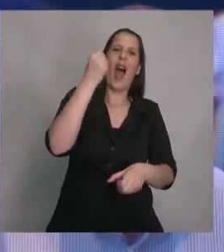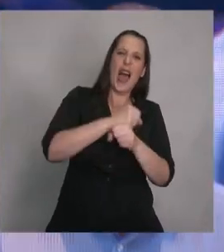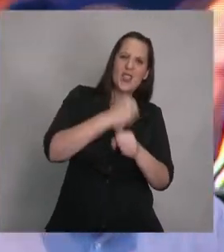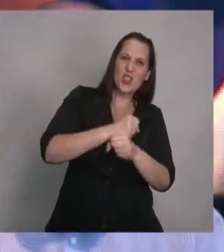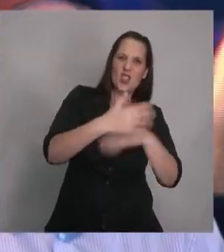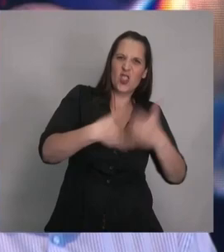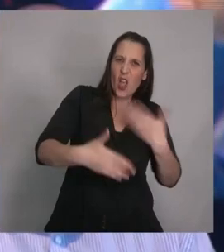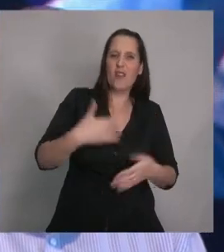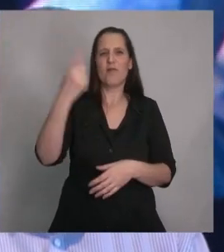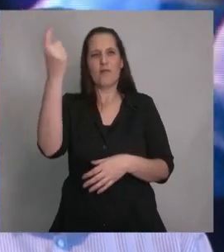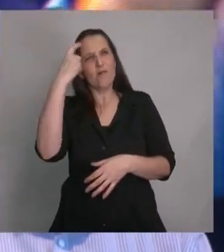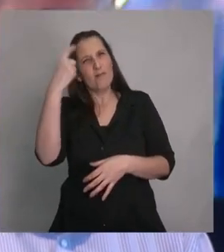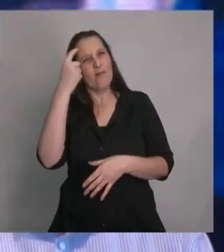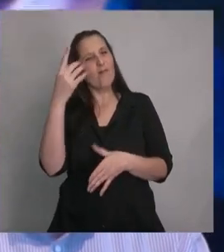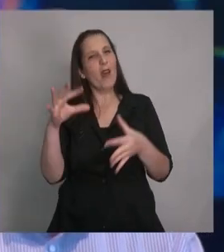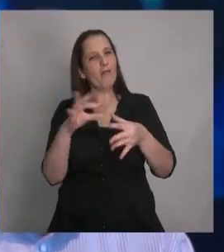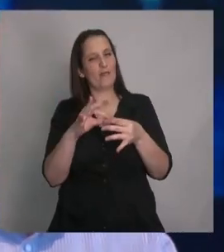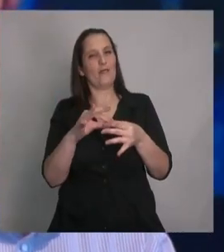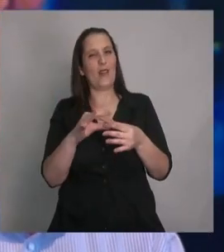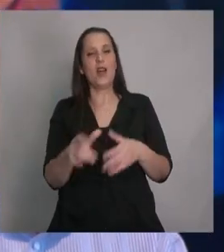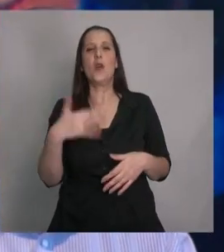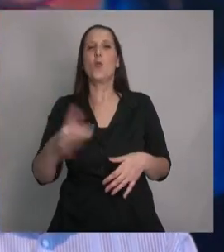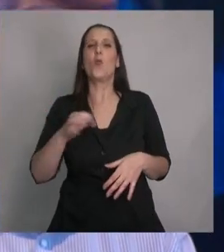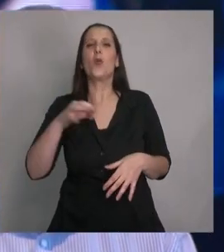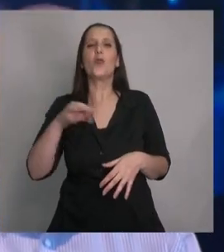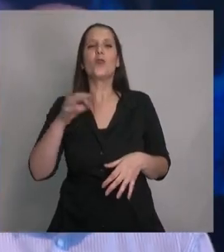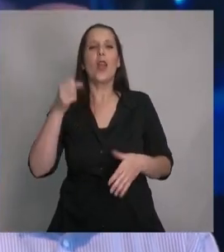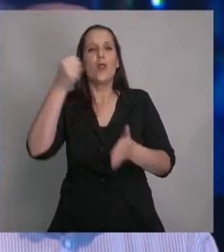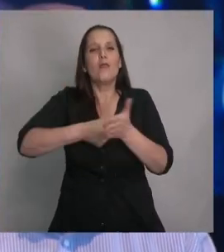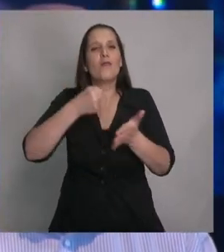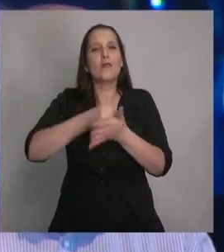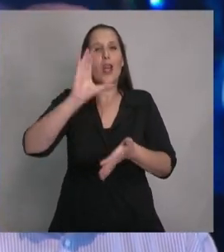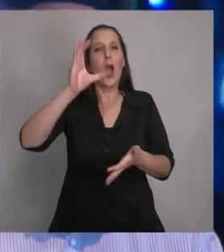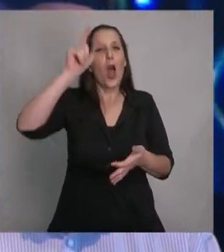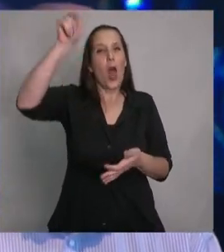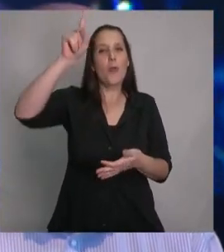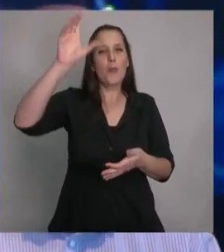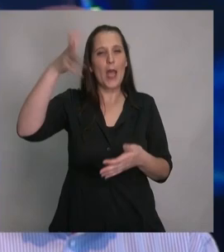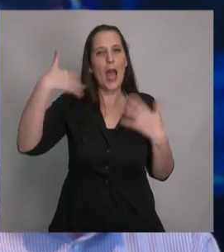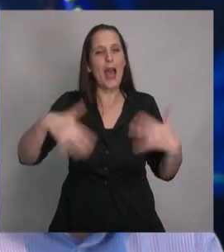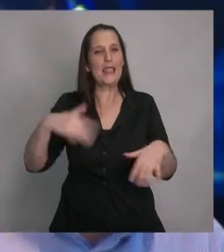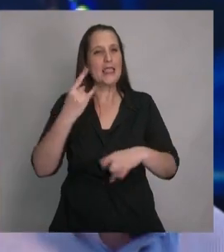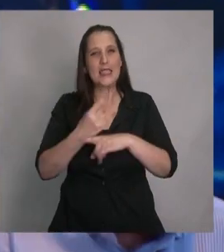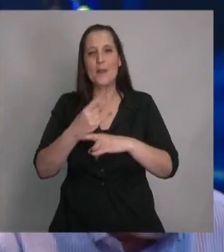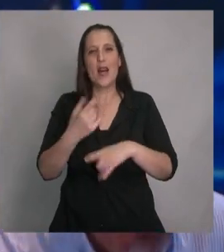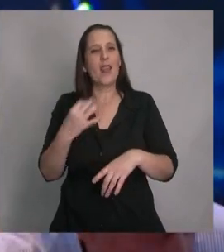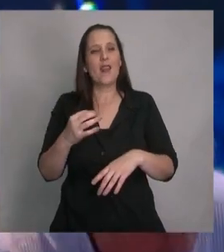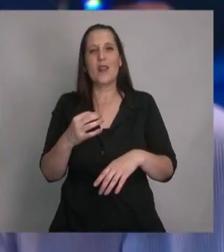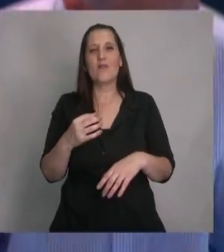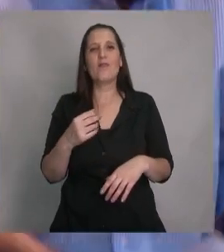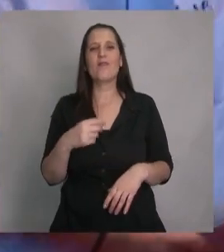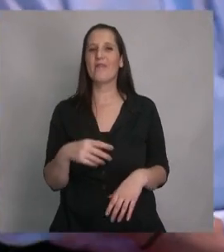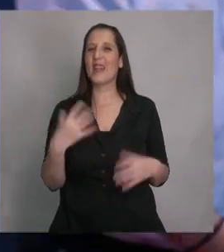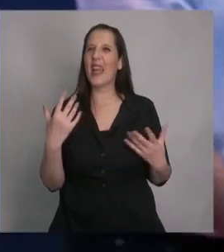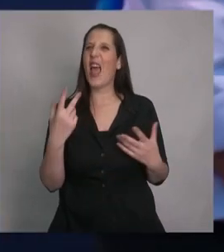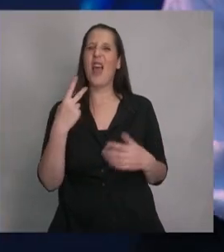obsesiones en varias décadas de lucha política en Colombia, debe ir de la mano. Es lo que se denomina